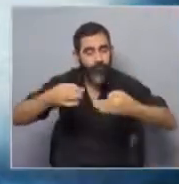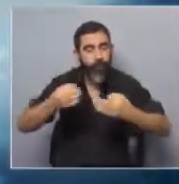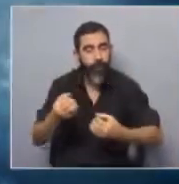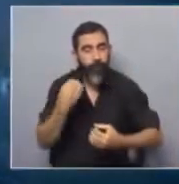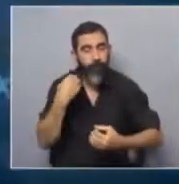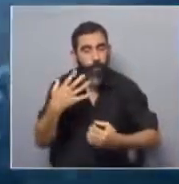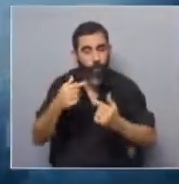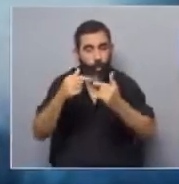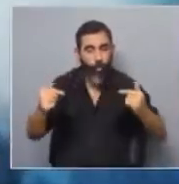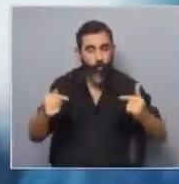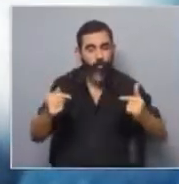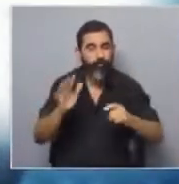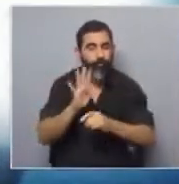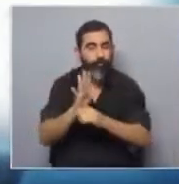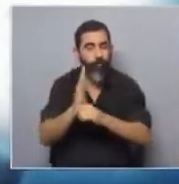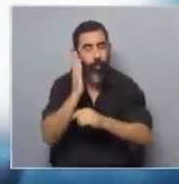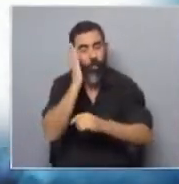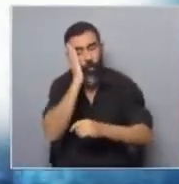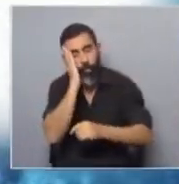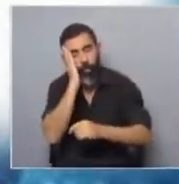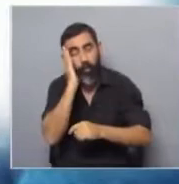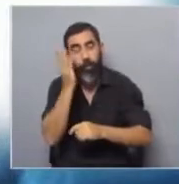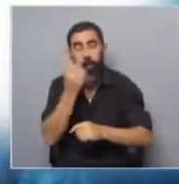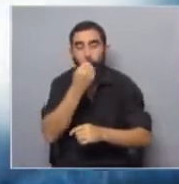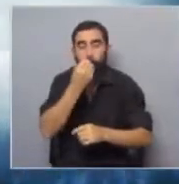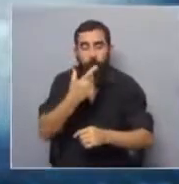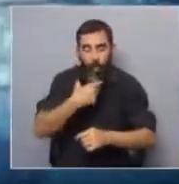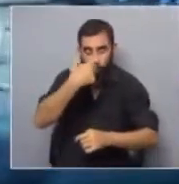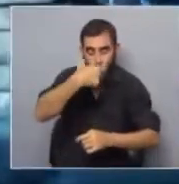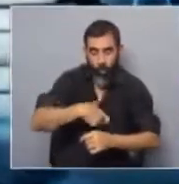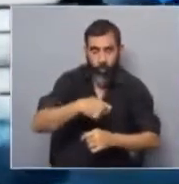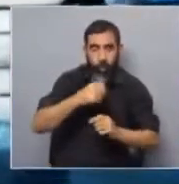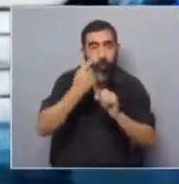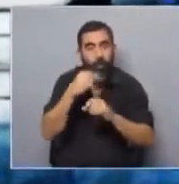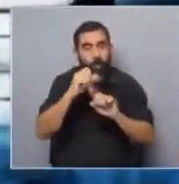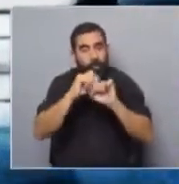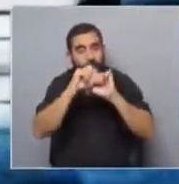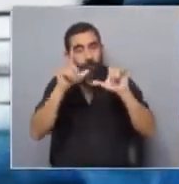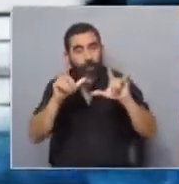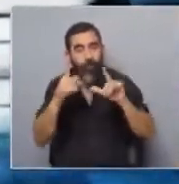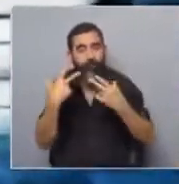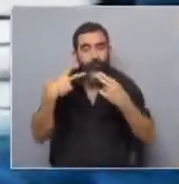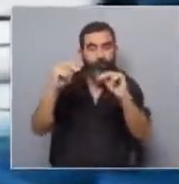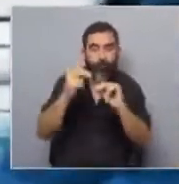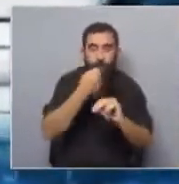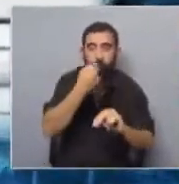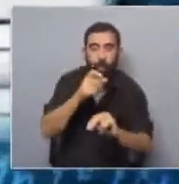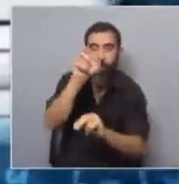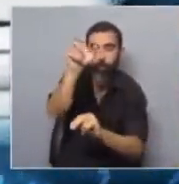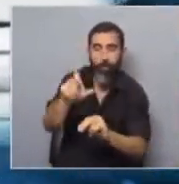valor, está como dormido para lo mejor de sí mismo y despierto para negar lo mejor de los